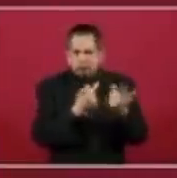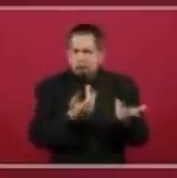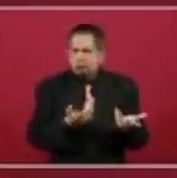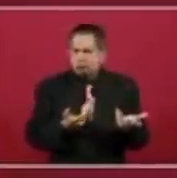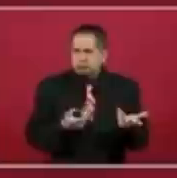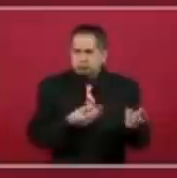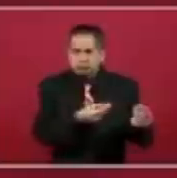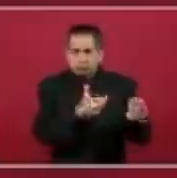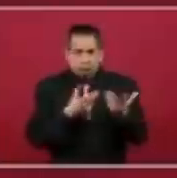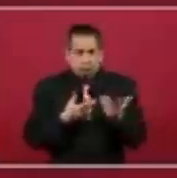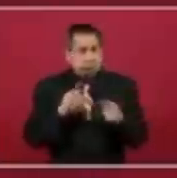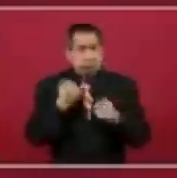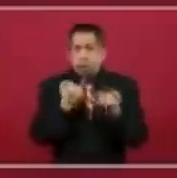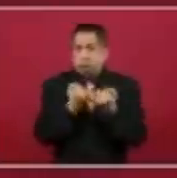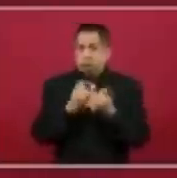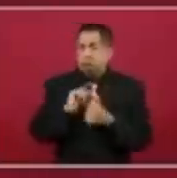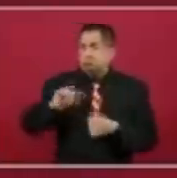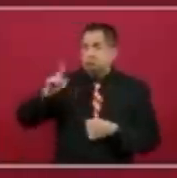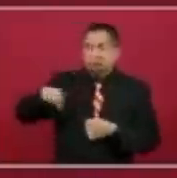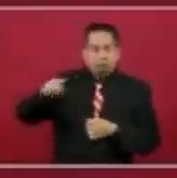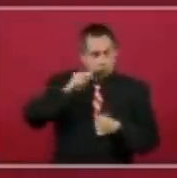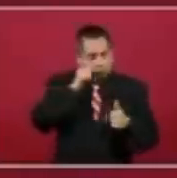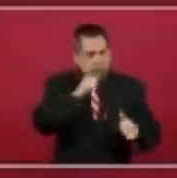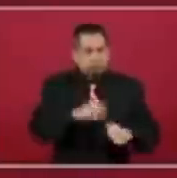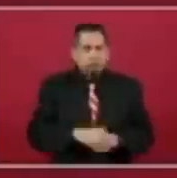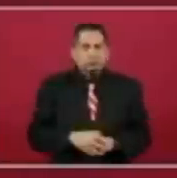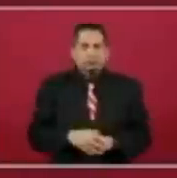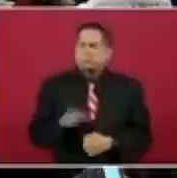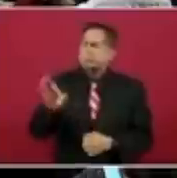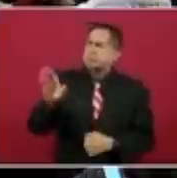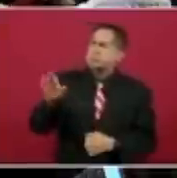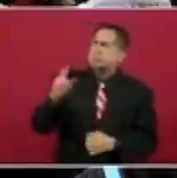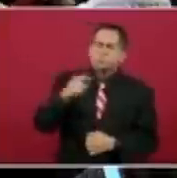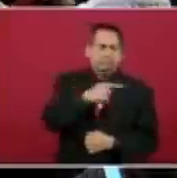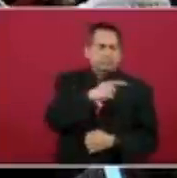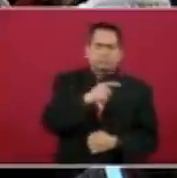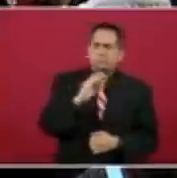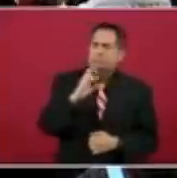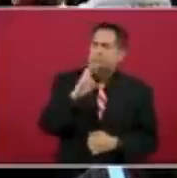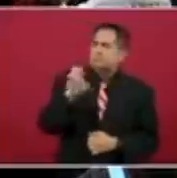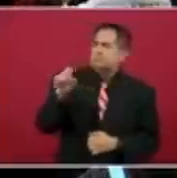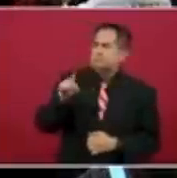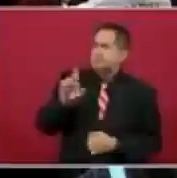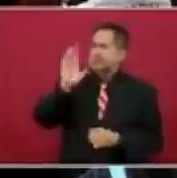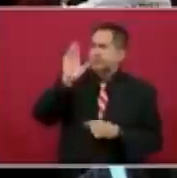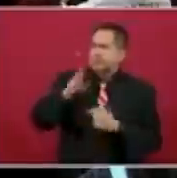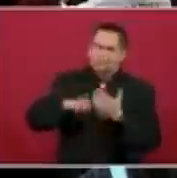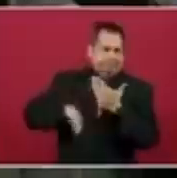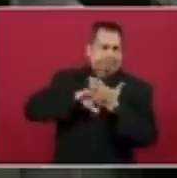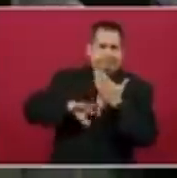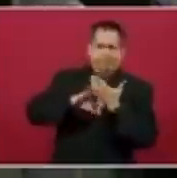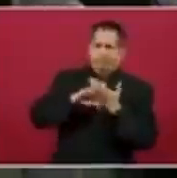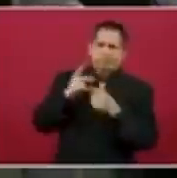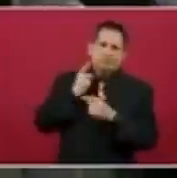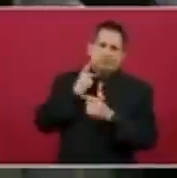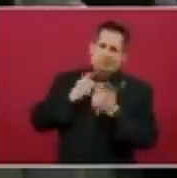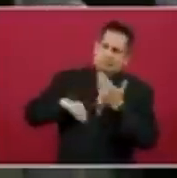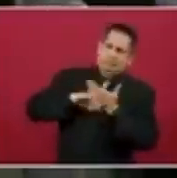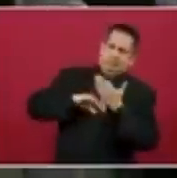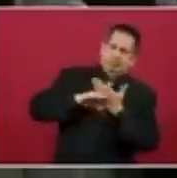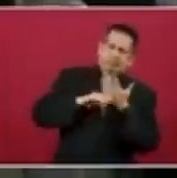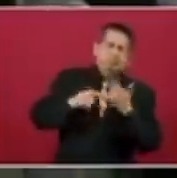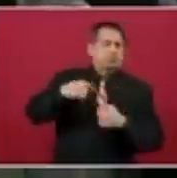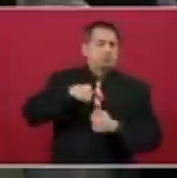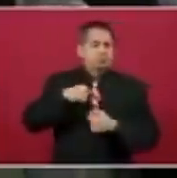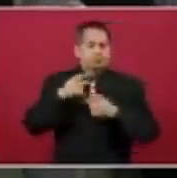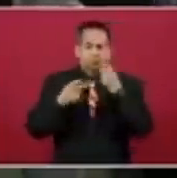lo tienen que hacer todas las autoridades. El presidente de la CRE asegura que hay una persecución política en su contra por haber